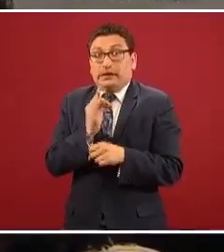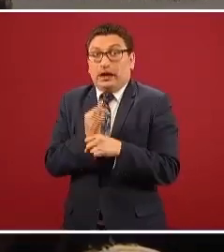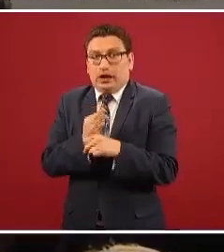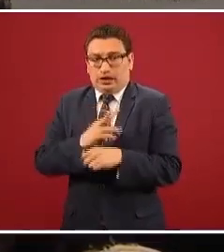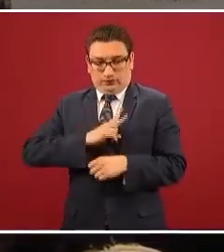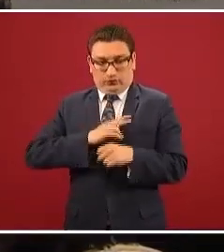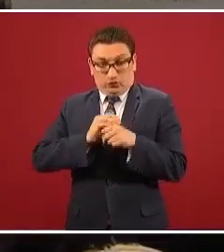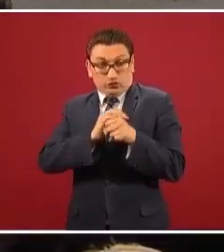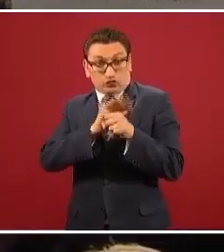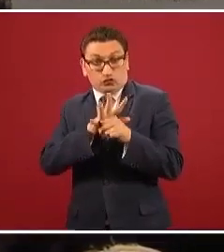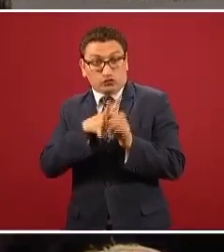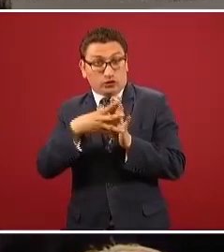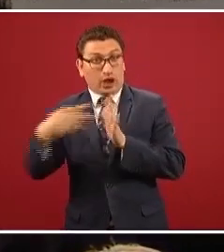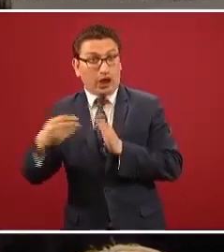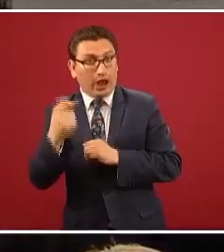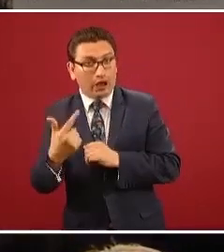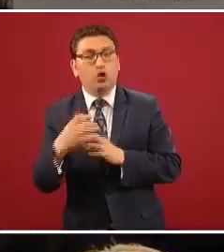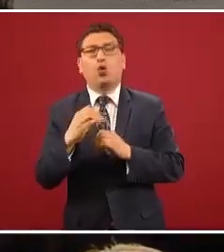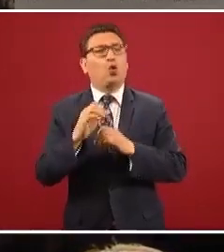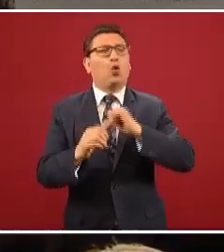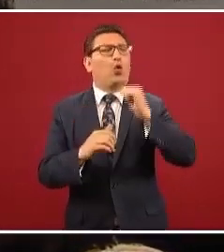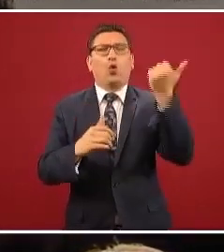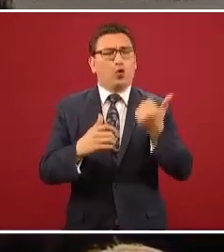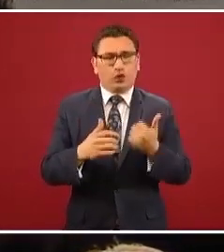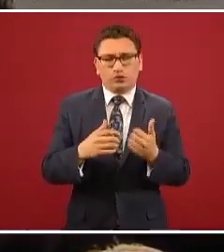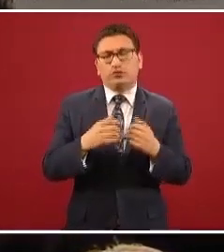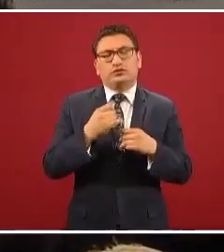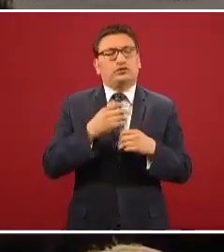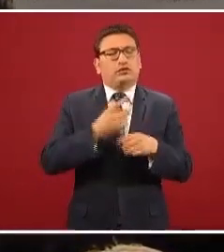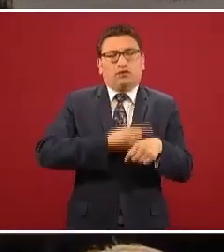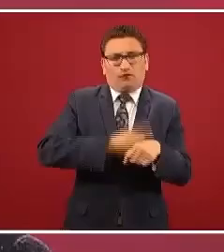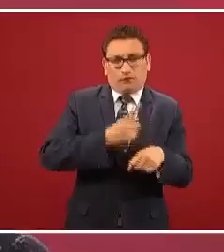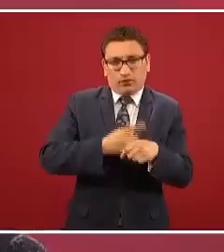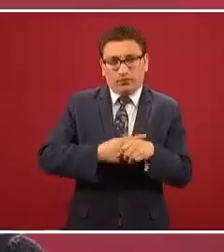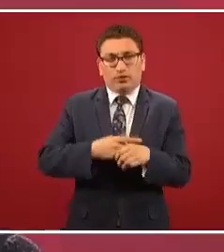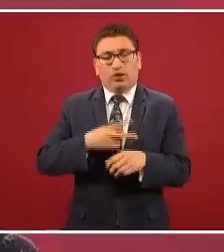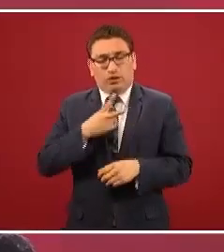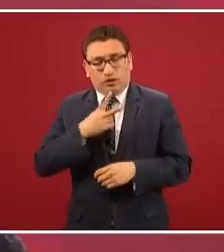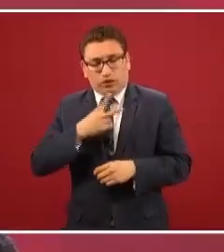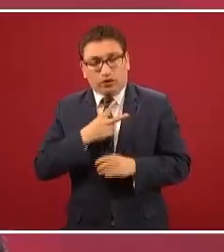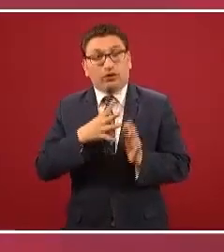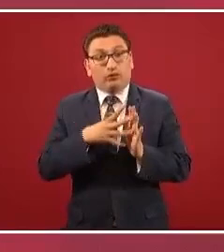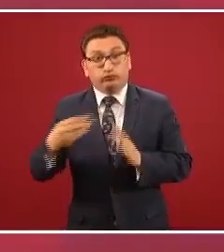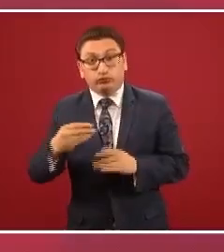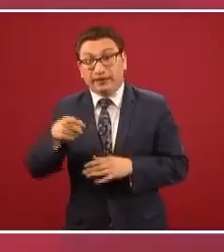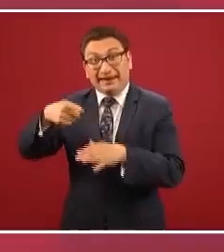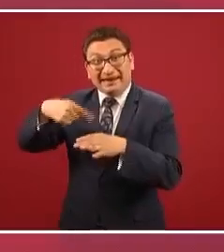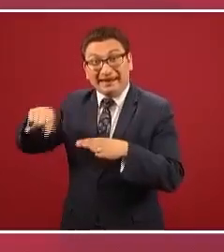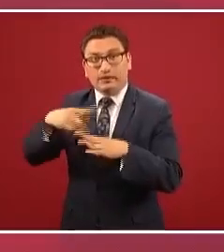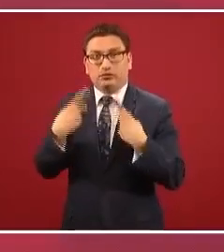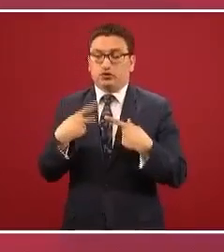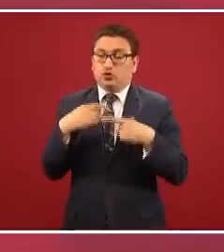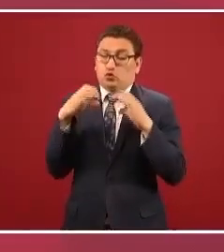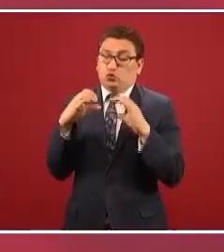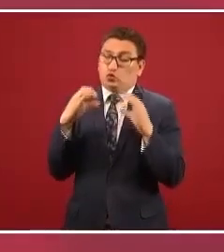coronavirus, sino en general una enfermedad respiratoria, este grupo de personas debe tener mayor